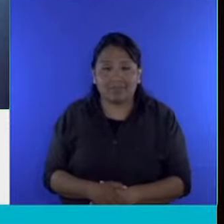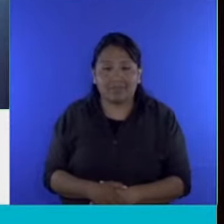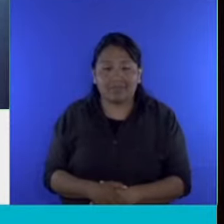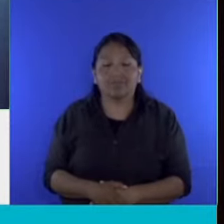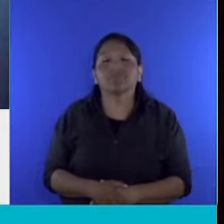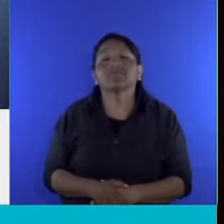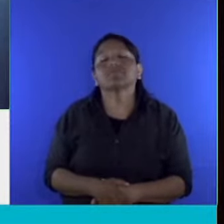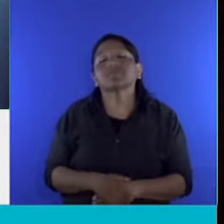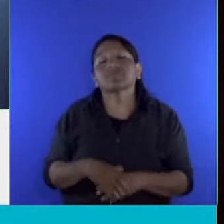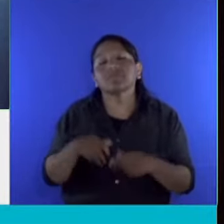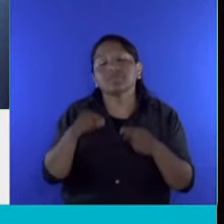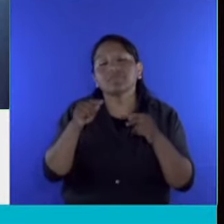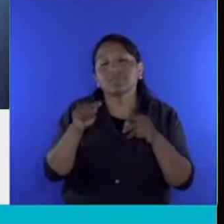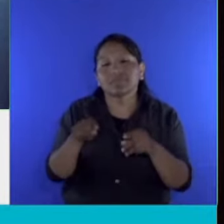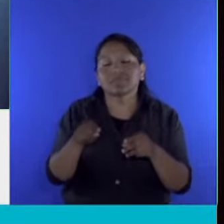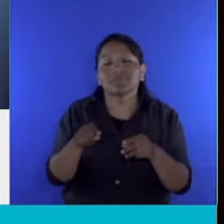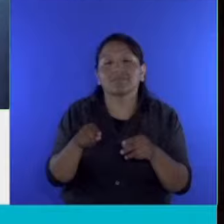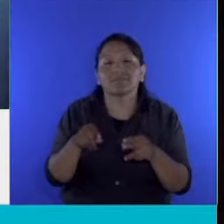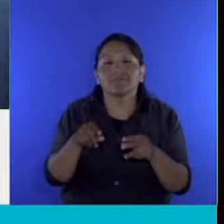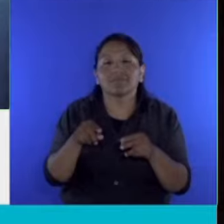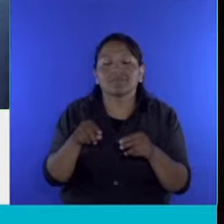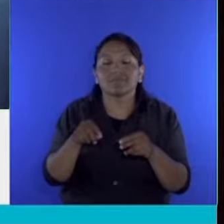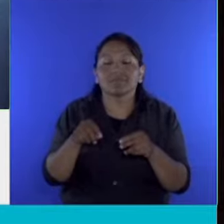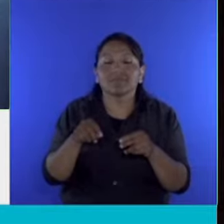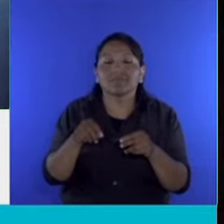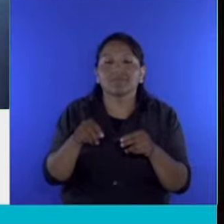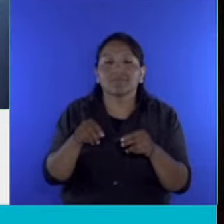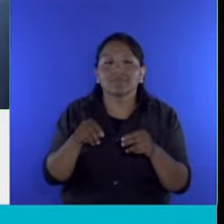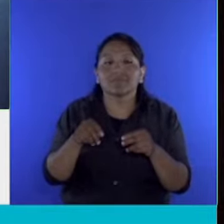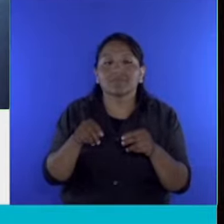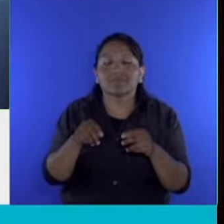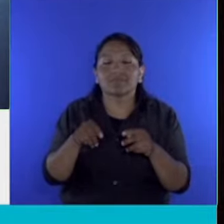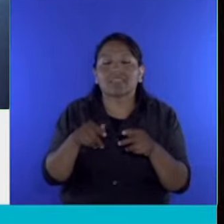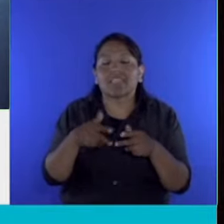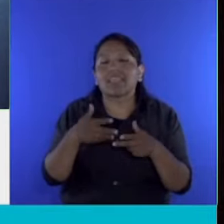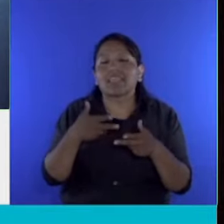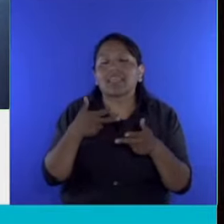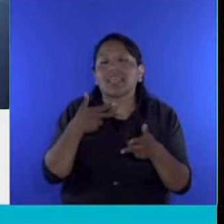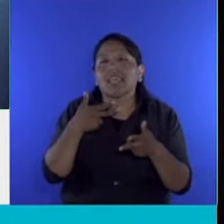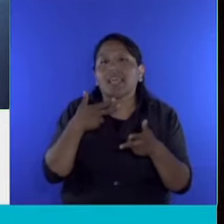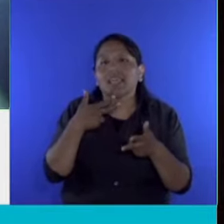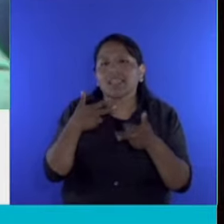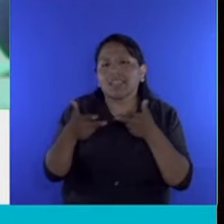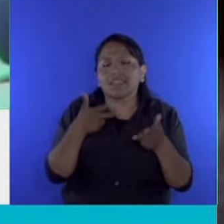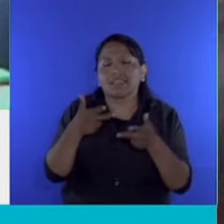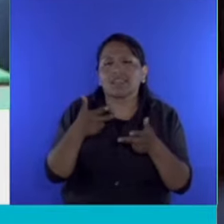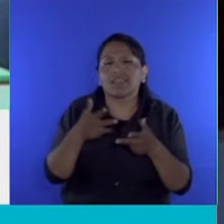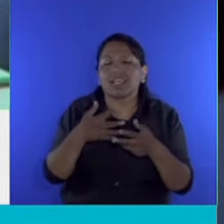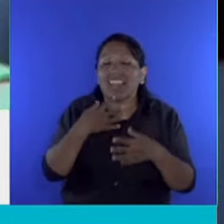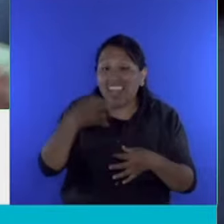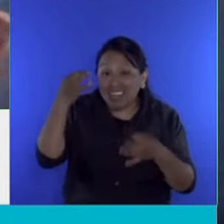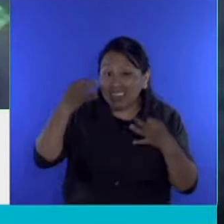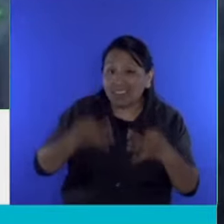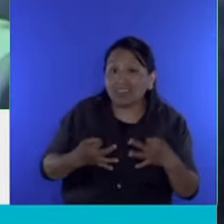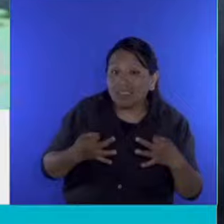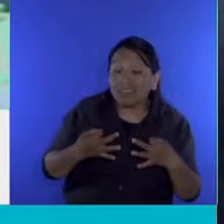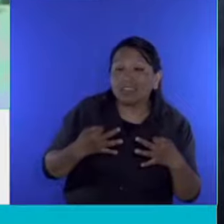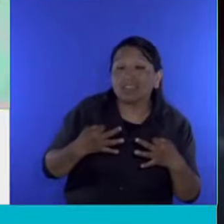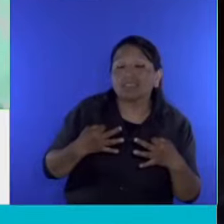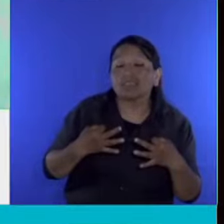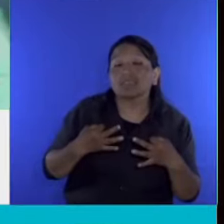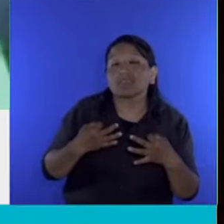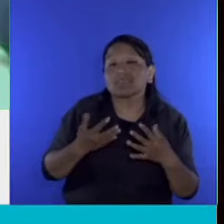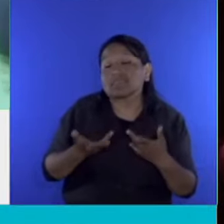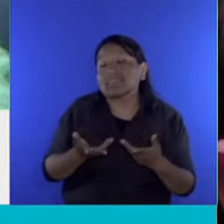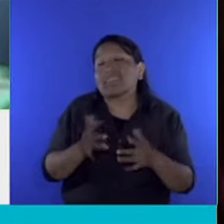hice referencia a que la realidad contradice esta